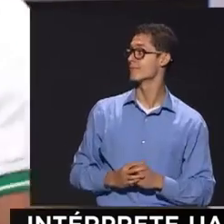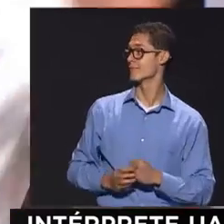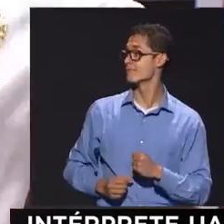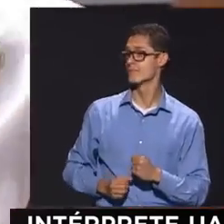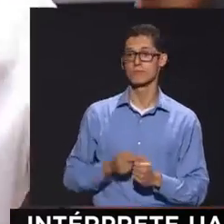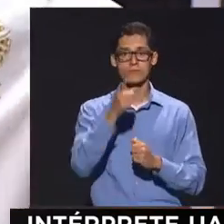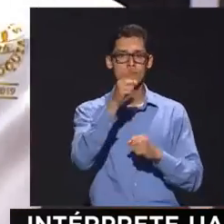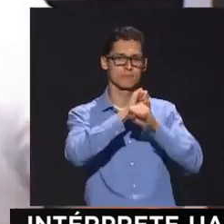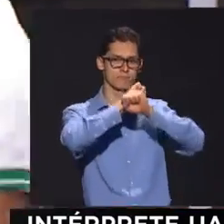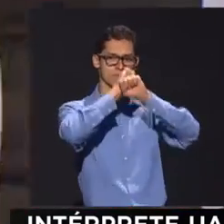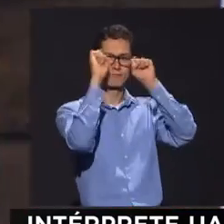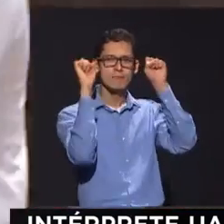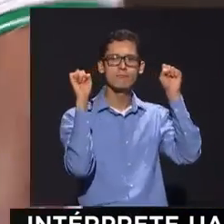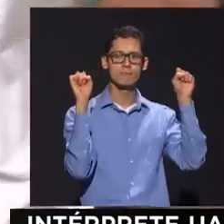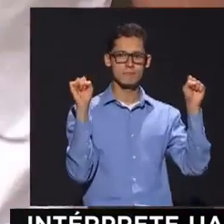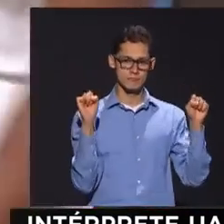33